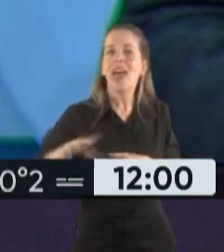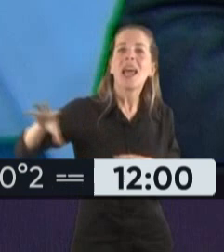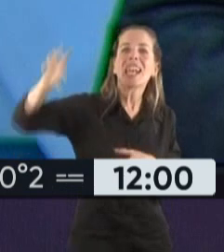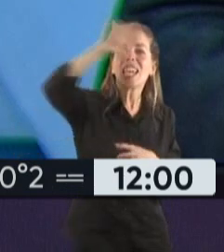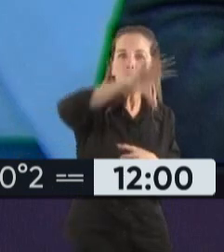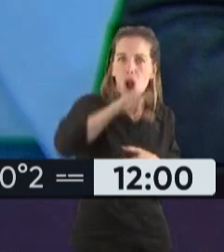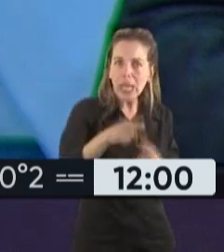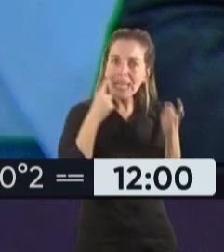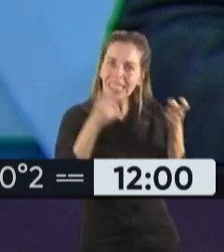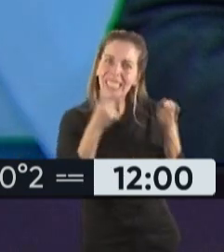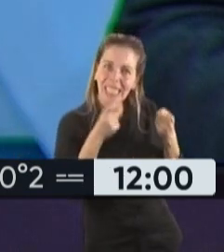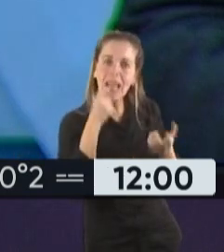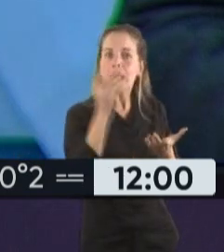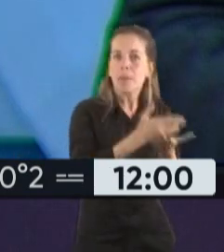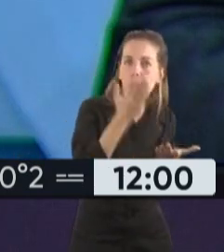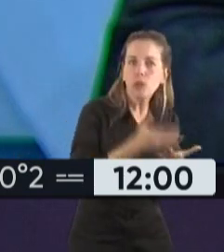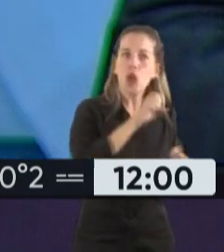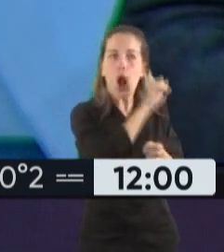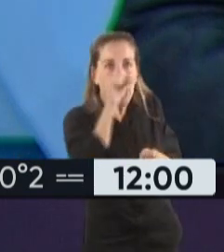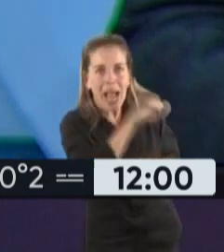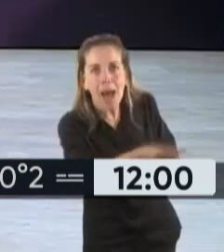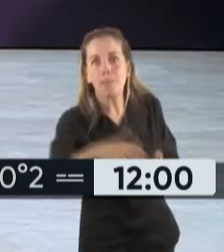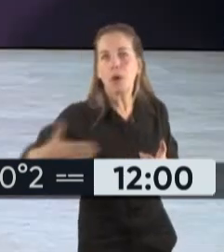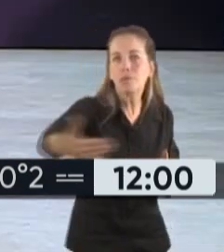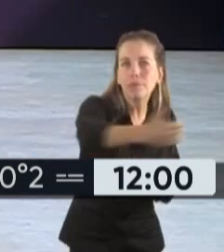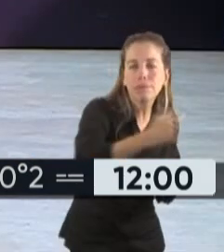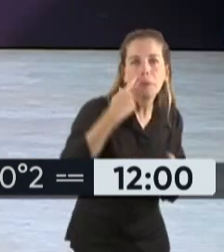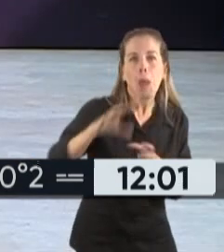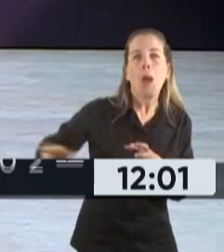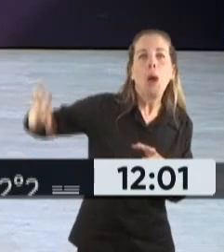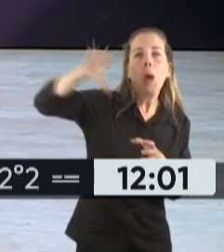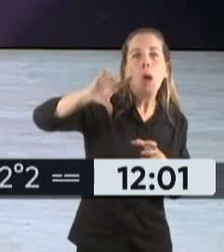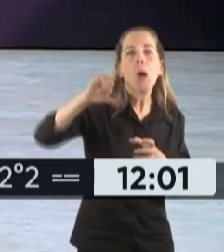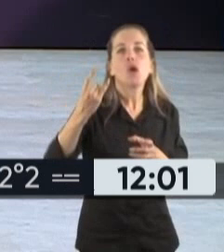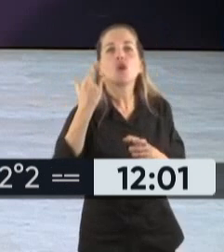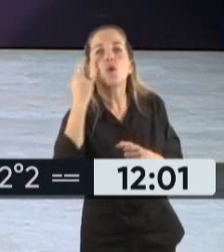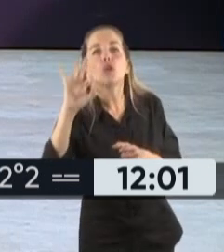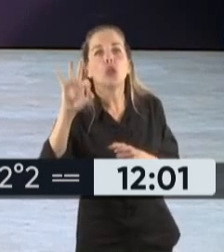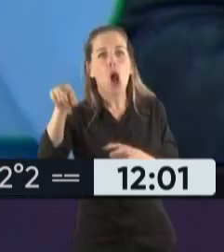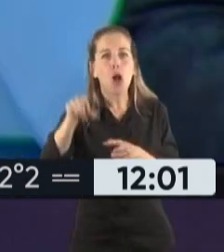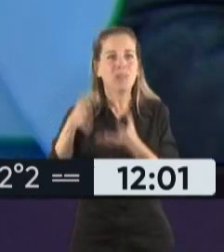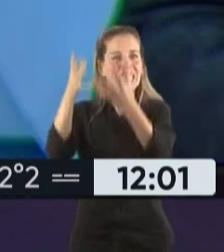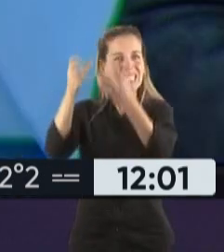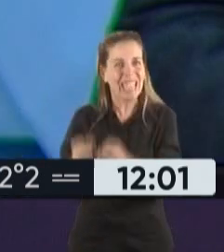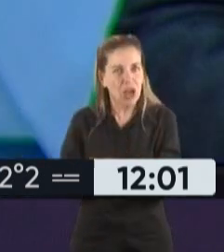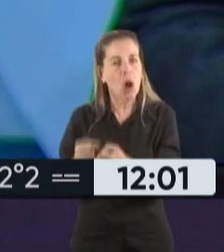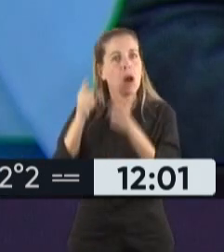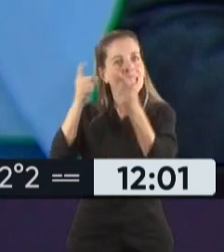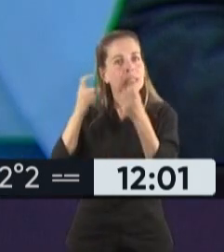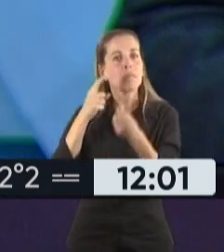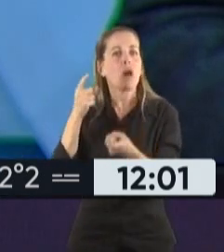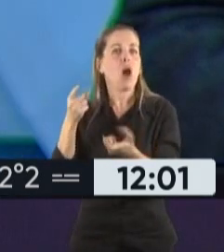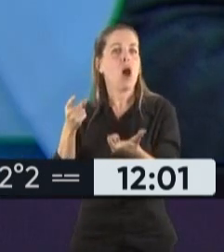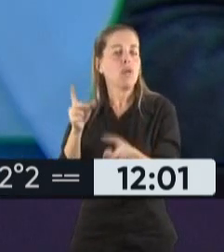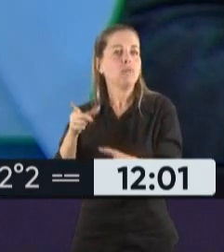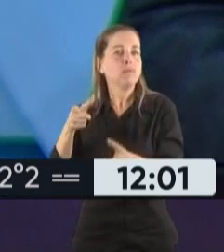que viven de eso. Yo veía toda la zona de Cuyo, tan seca como se ve, que vive del olivo, que vive de la